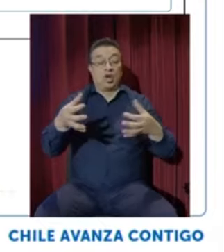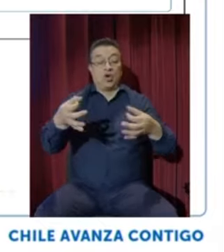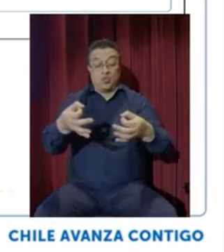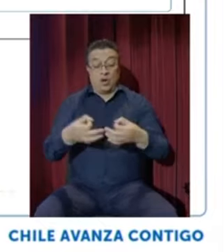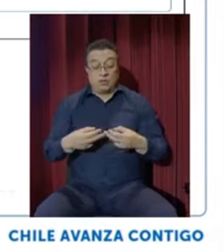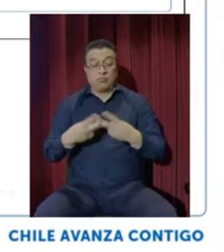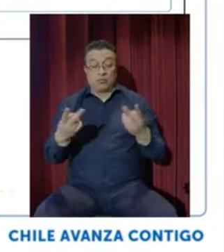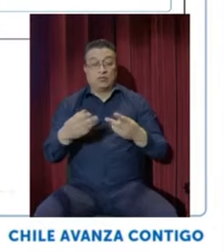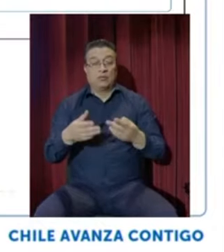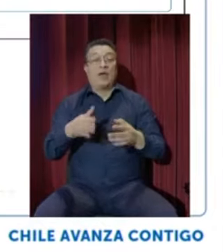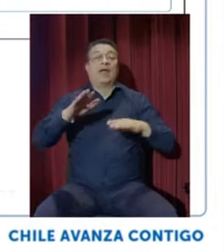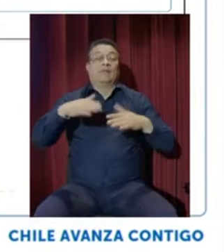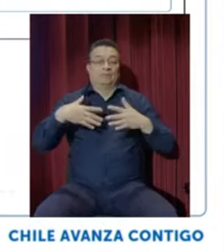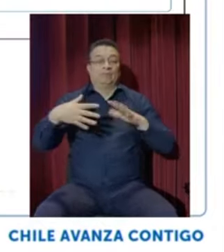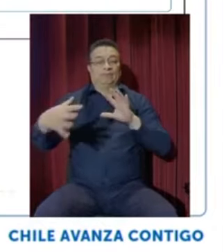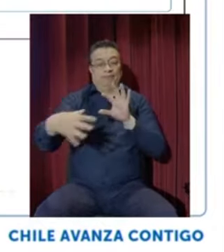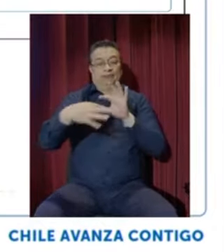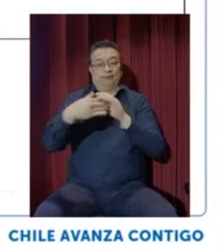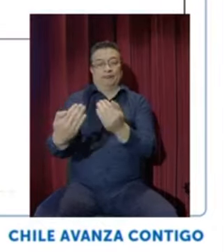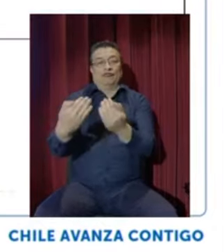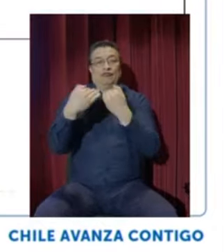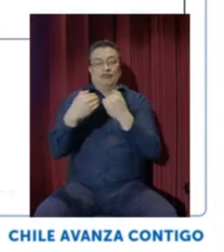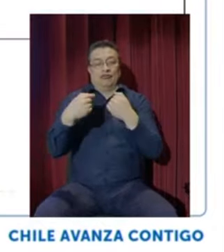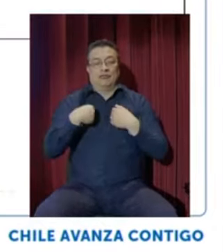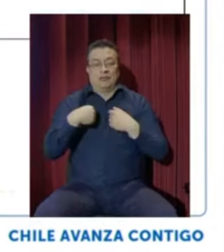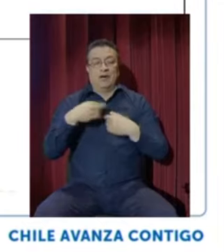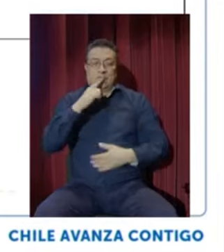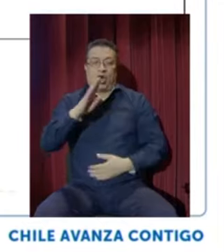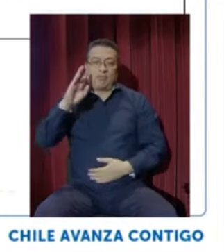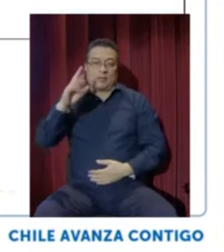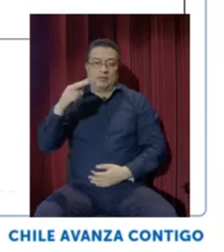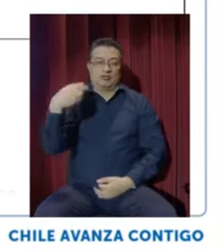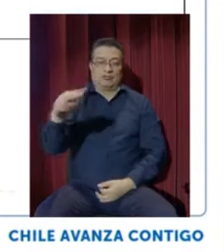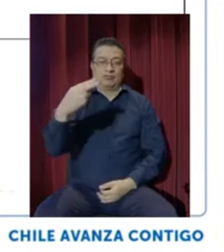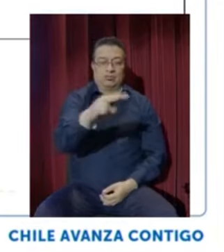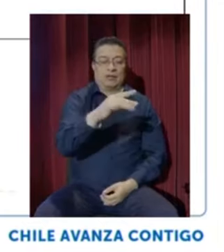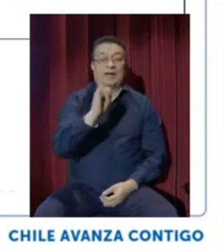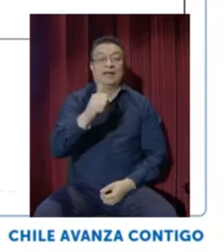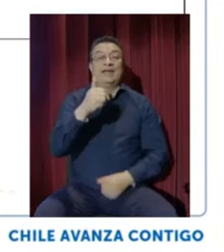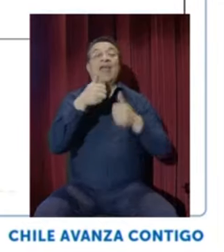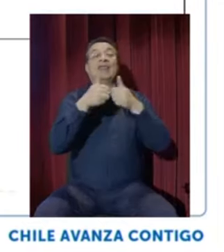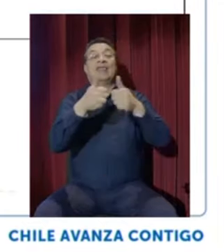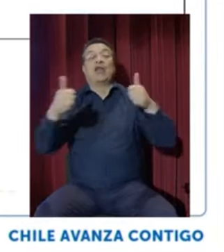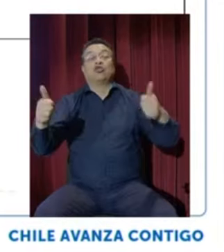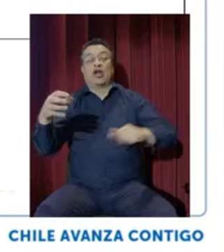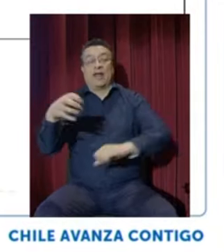también del compromiso de ustedes y los directores